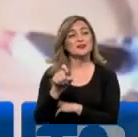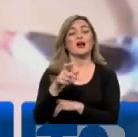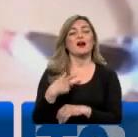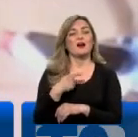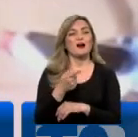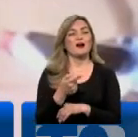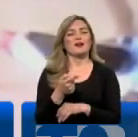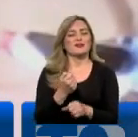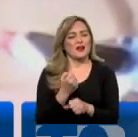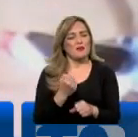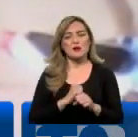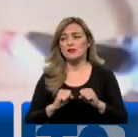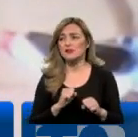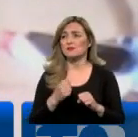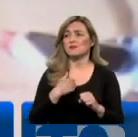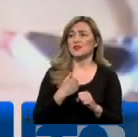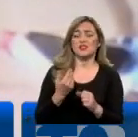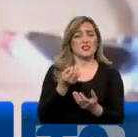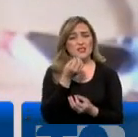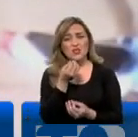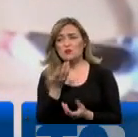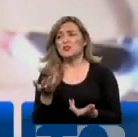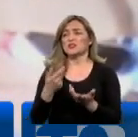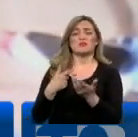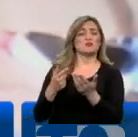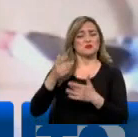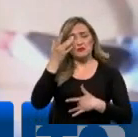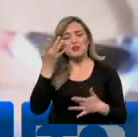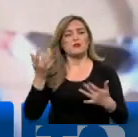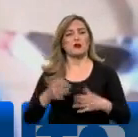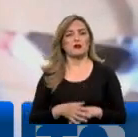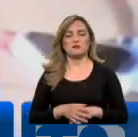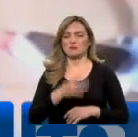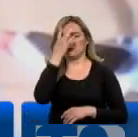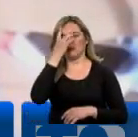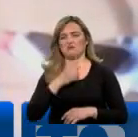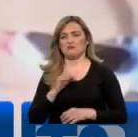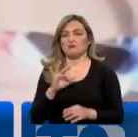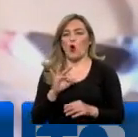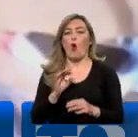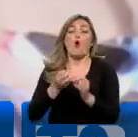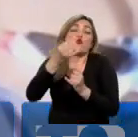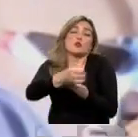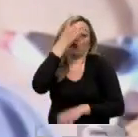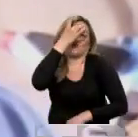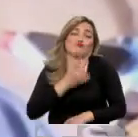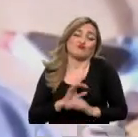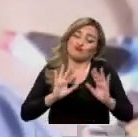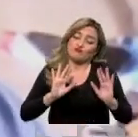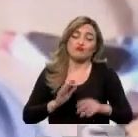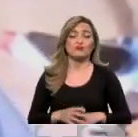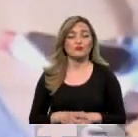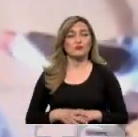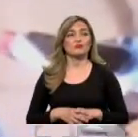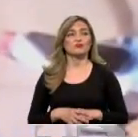desinteresada. Y es la gente que no ha apostado, y la gente o que bien no va a votar o que se va a decidir en otro momento. Los únicos